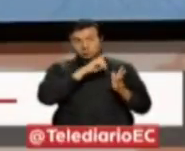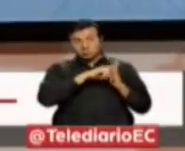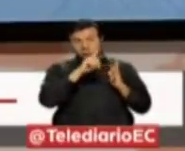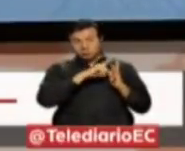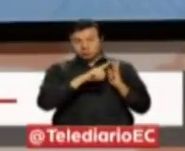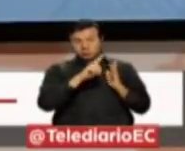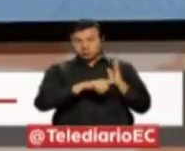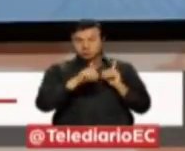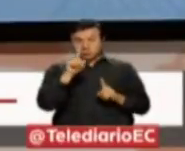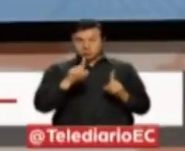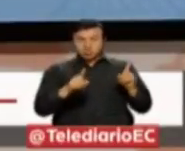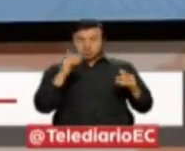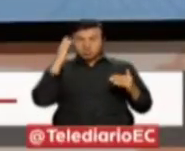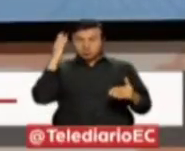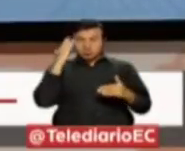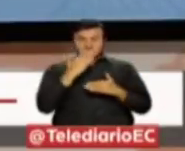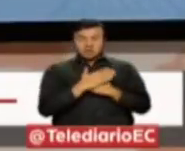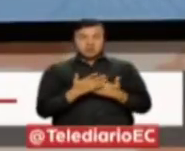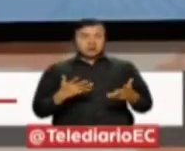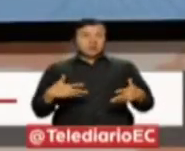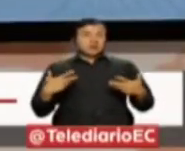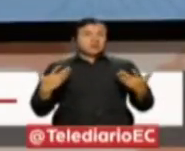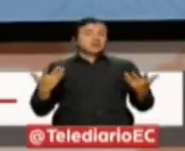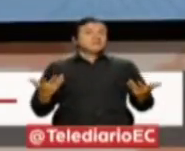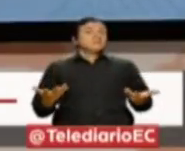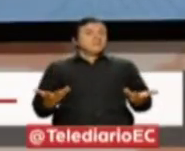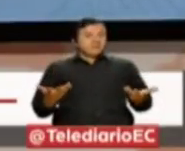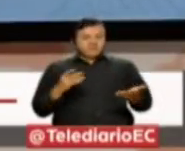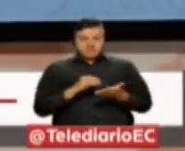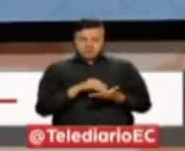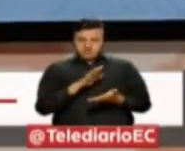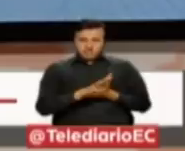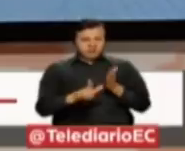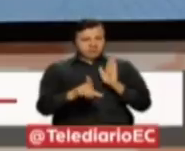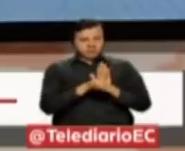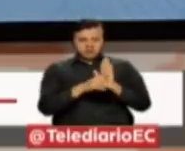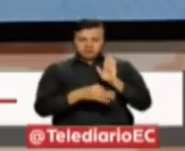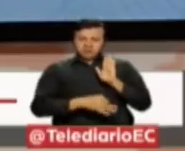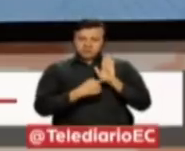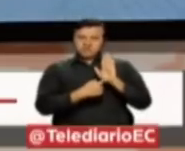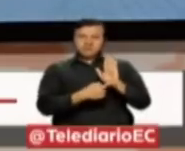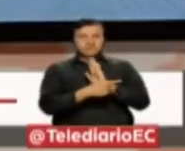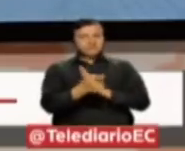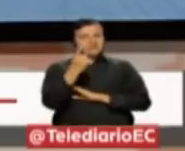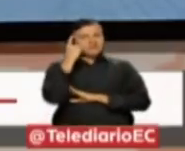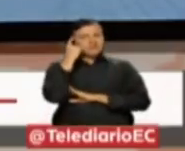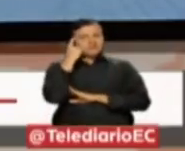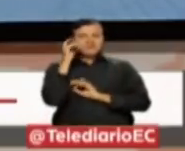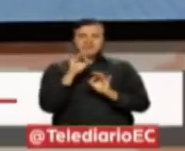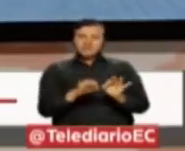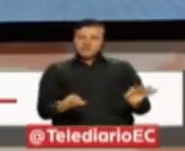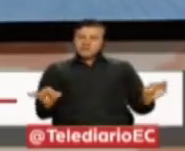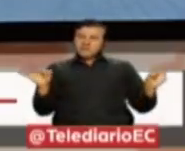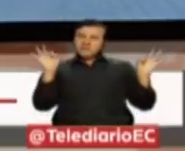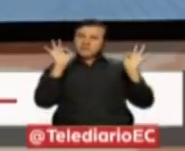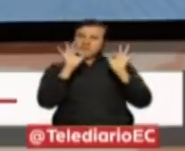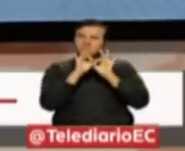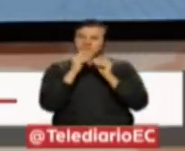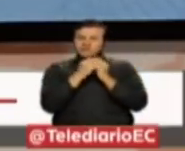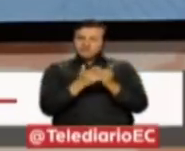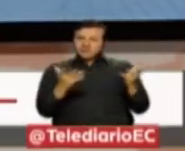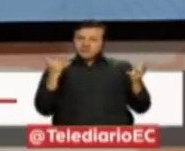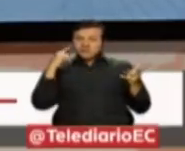a actores políticos en términos de la aplicación de las leyes. Me parece que es indispensable en ese sentido